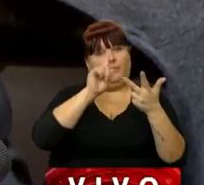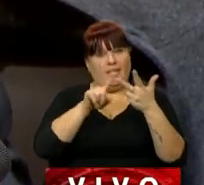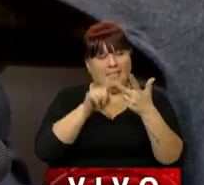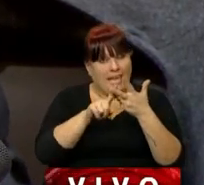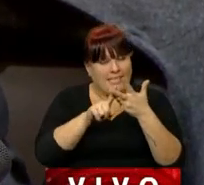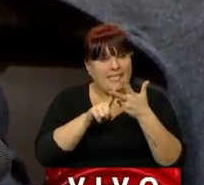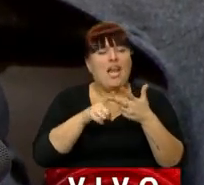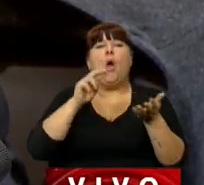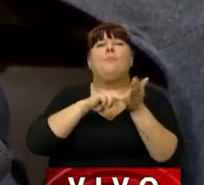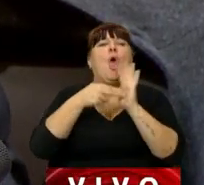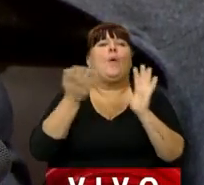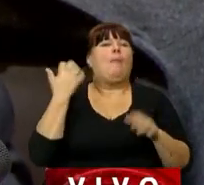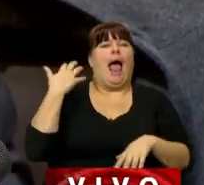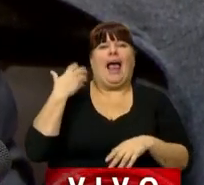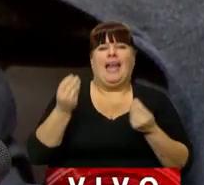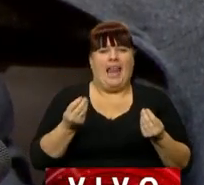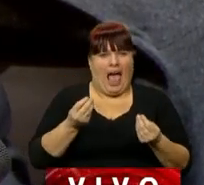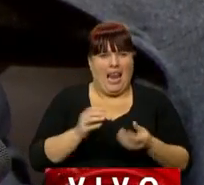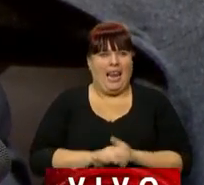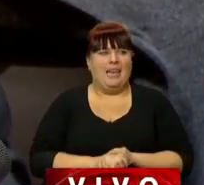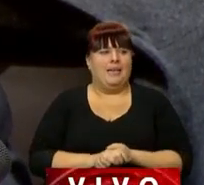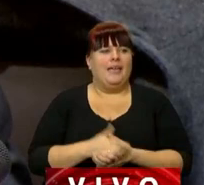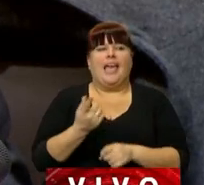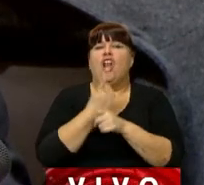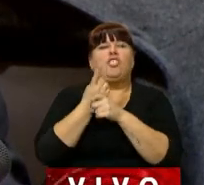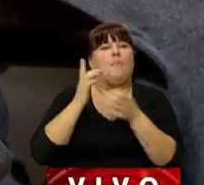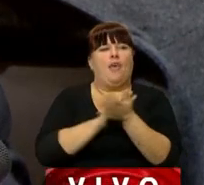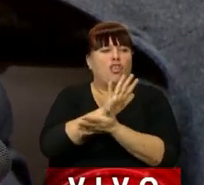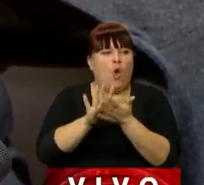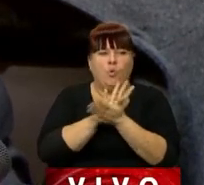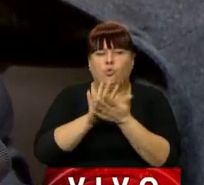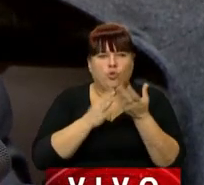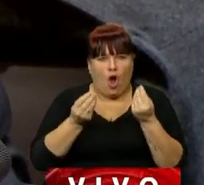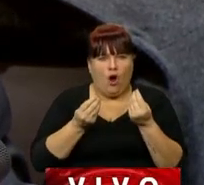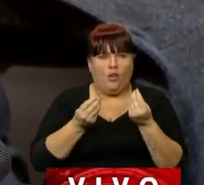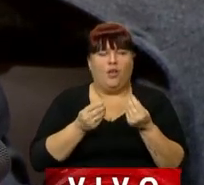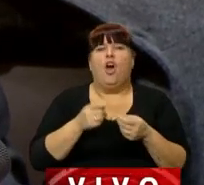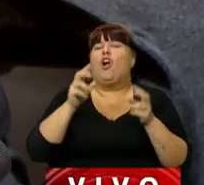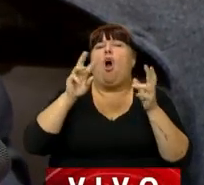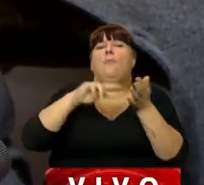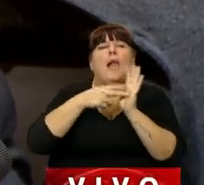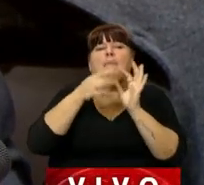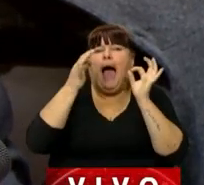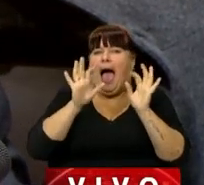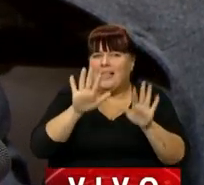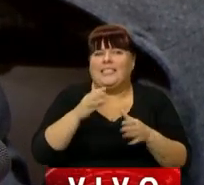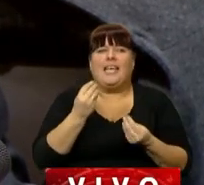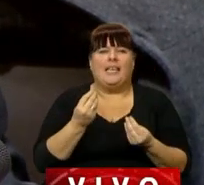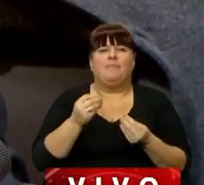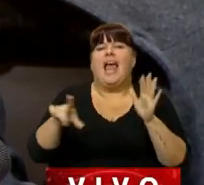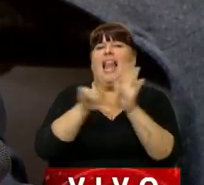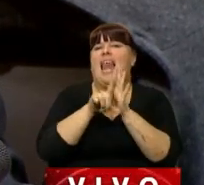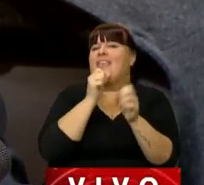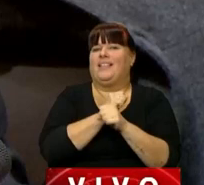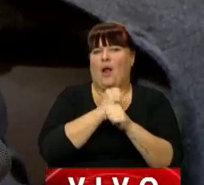lugar, el problema general que tenemos y que no lo vamos a solucionar con casos particulares como este son de las